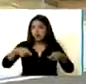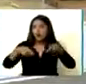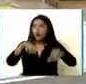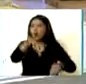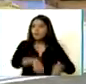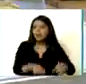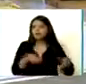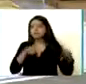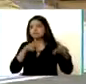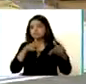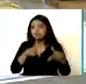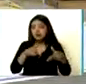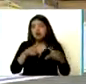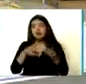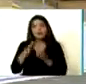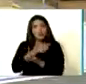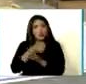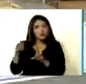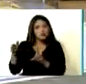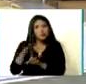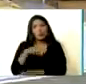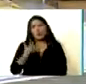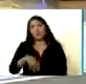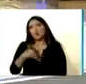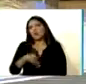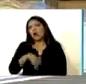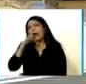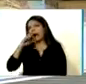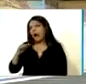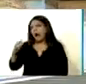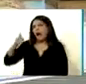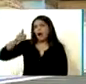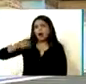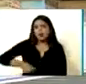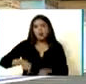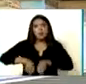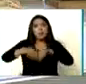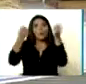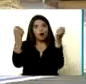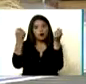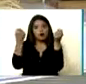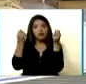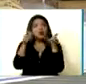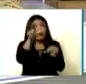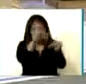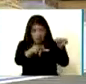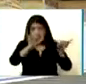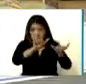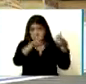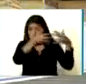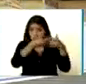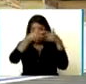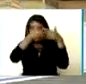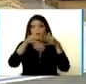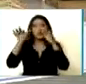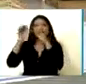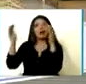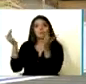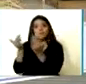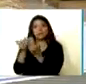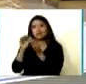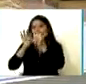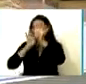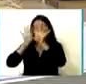país que más tortura. Tiene una larga data de violación de derechos humanos, no solamente con sus conciudadanos, sino en el mundo entero. Vemos las imágenes